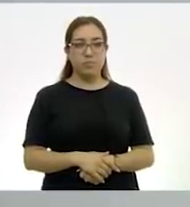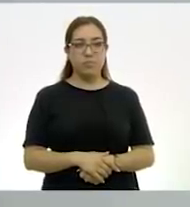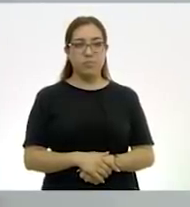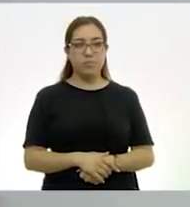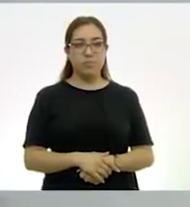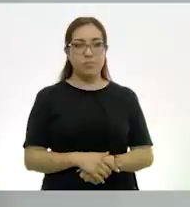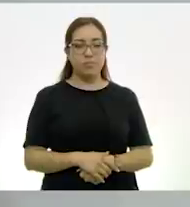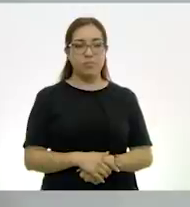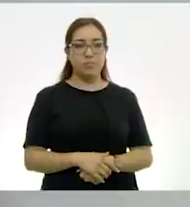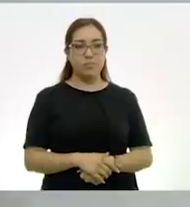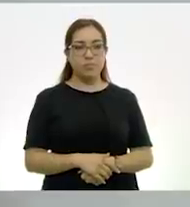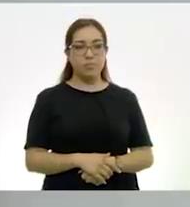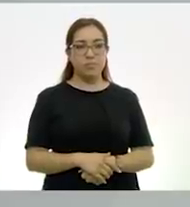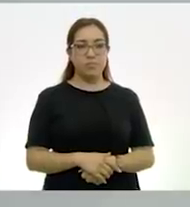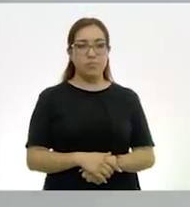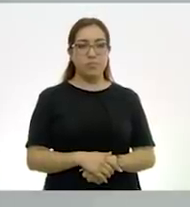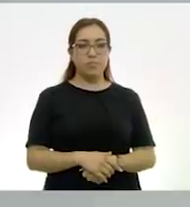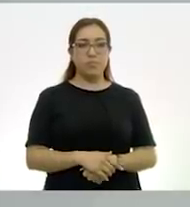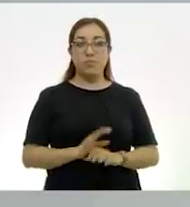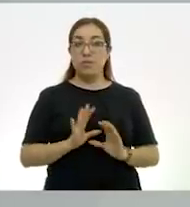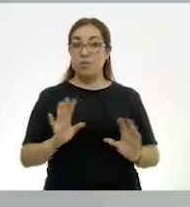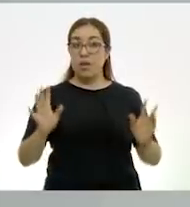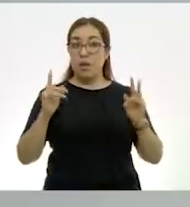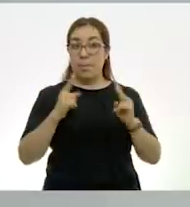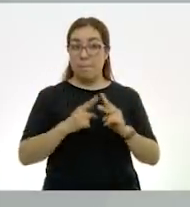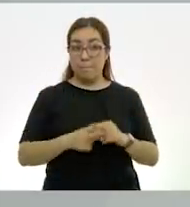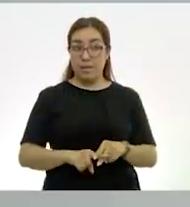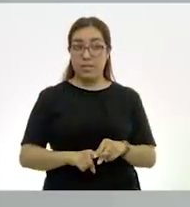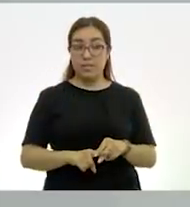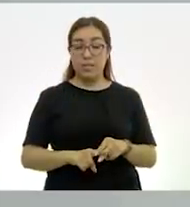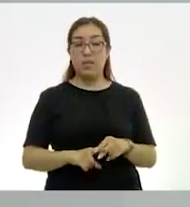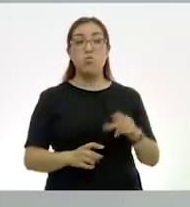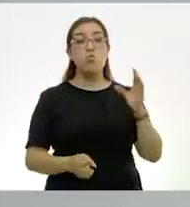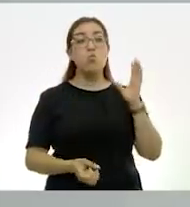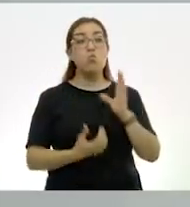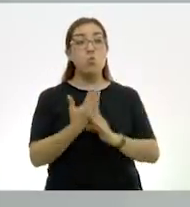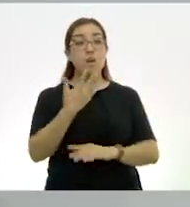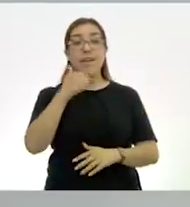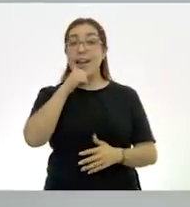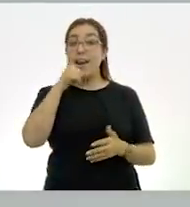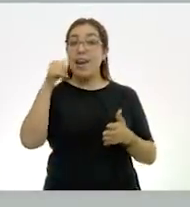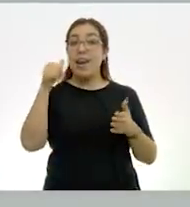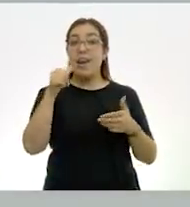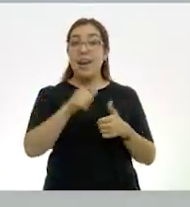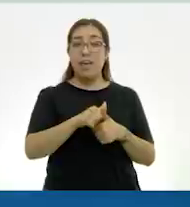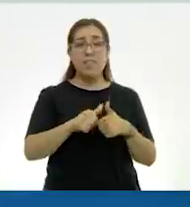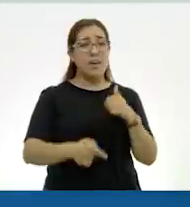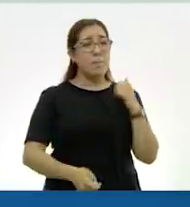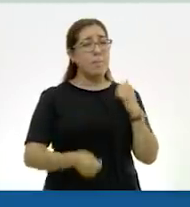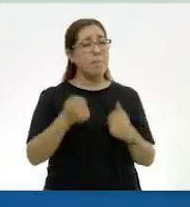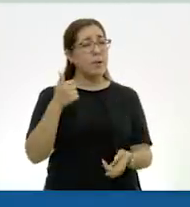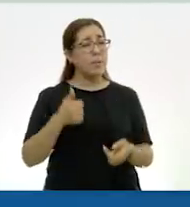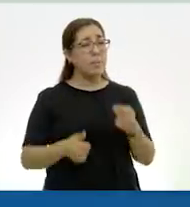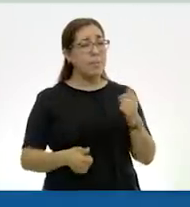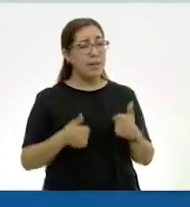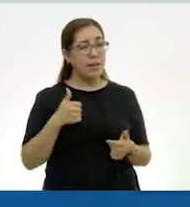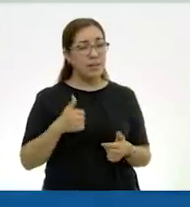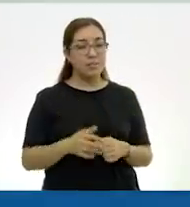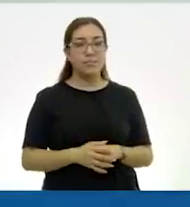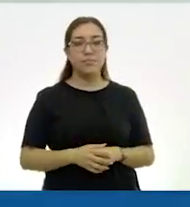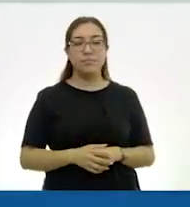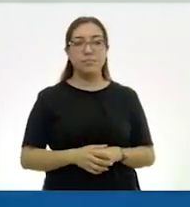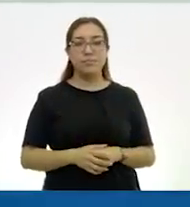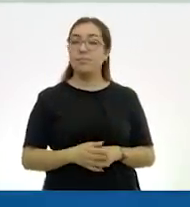las primeras. Veo ahí que está usted anotando. las primeras letras. Pero recordemos algo aquí muy importante,